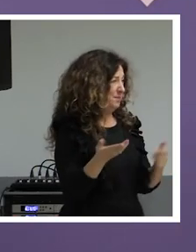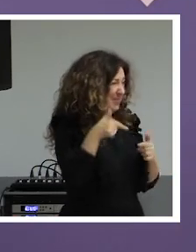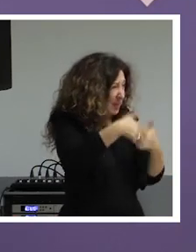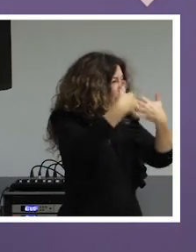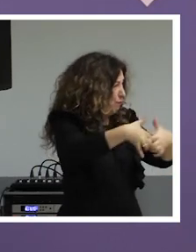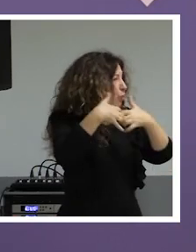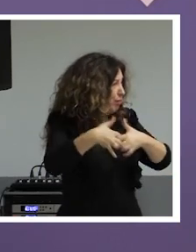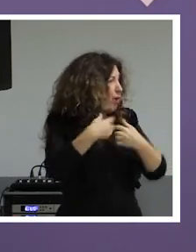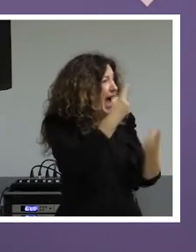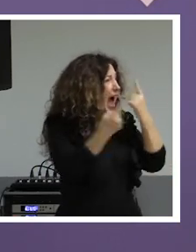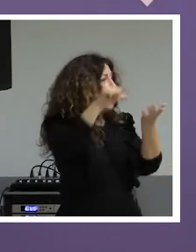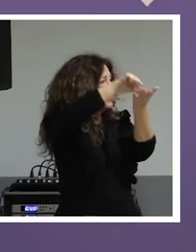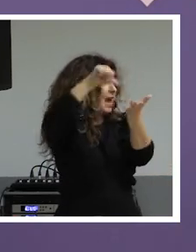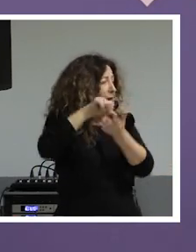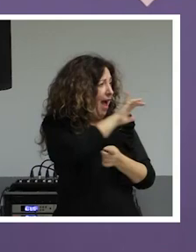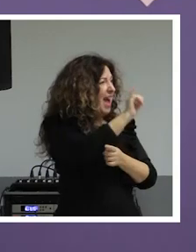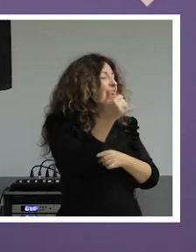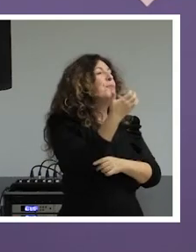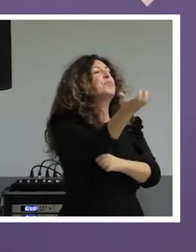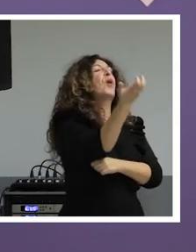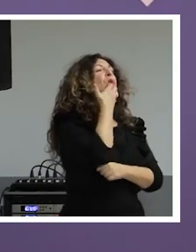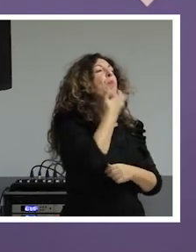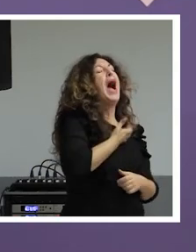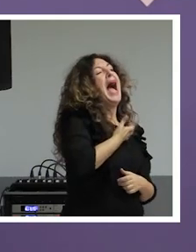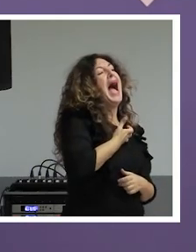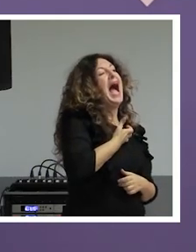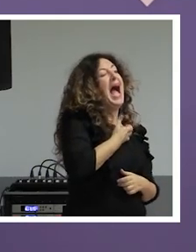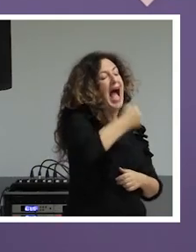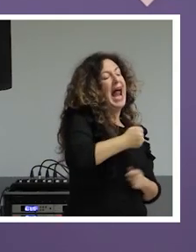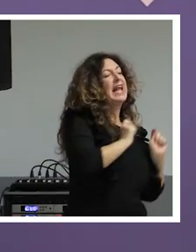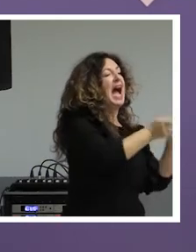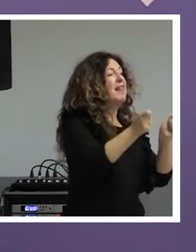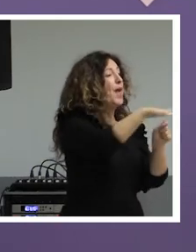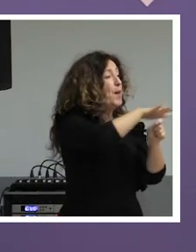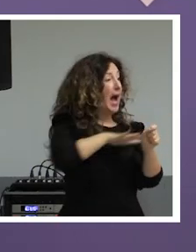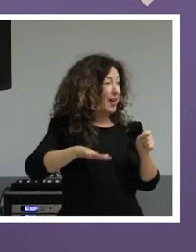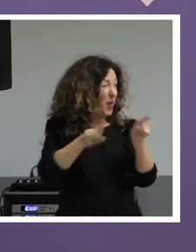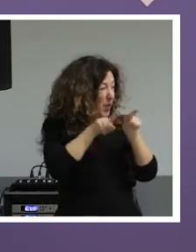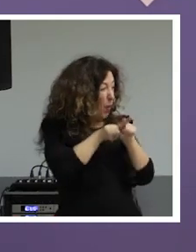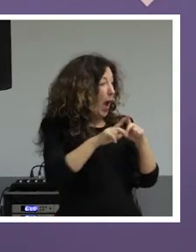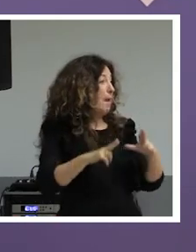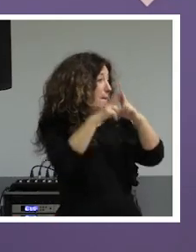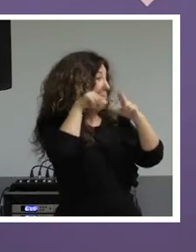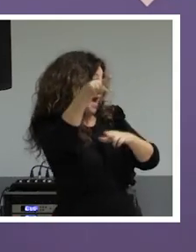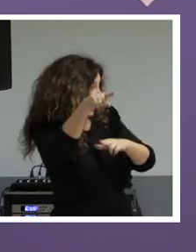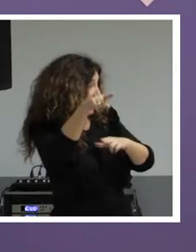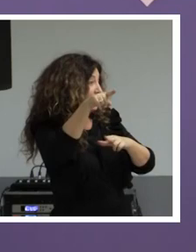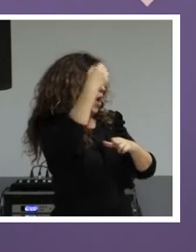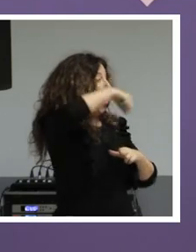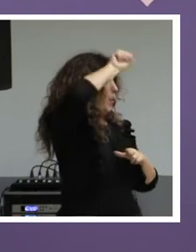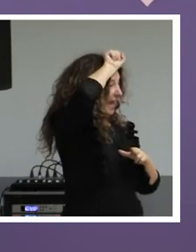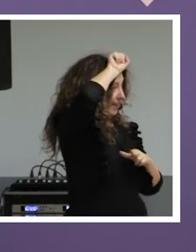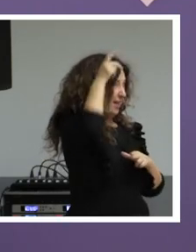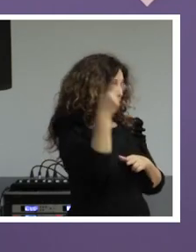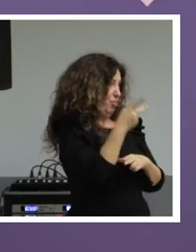es interesante que podamos descentralizar el poder en la decibeles en los barrios de Madrid no me parece algo que creo que